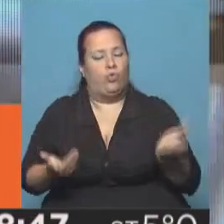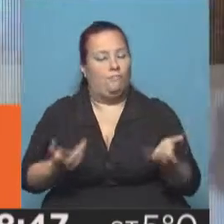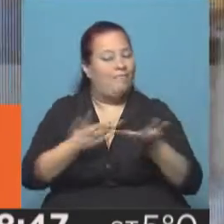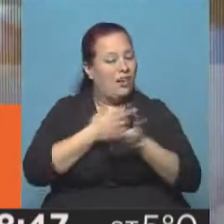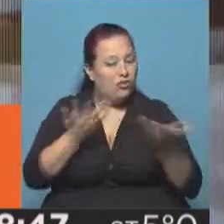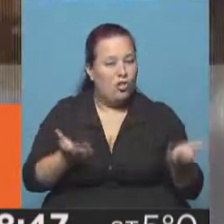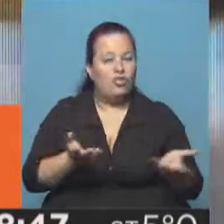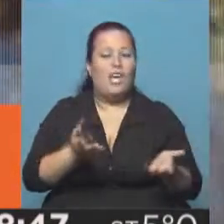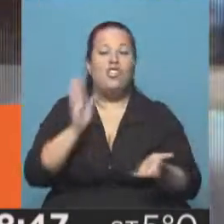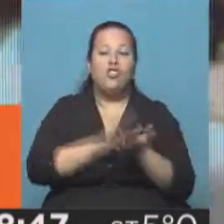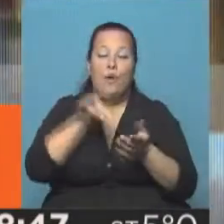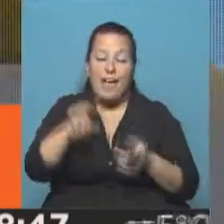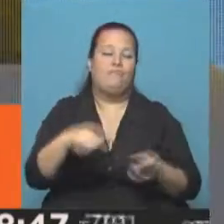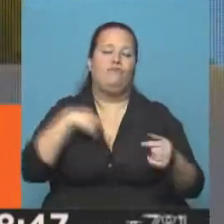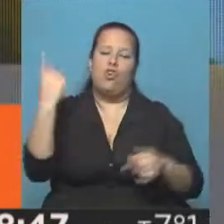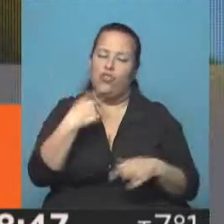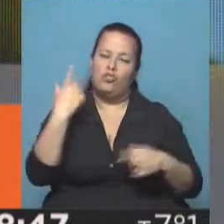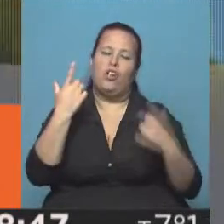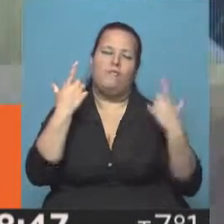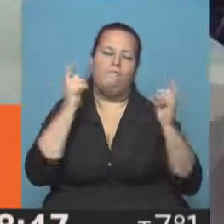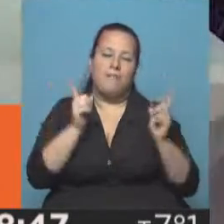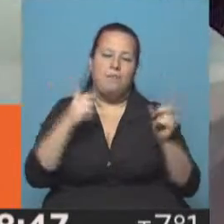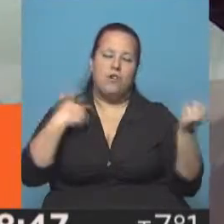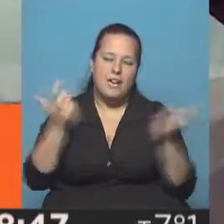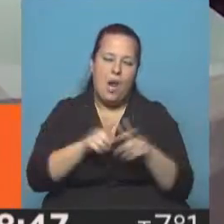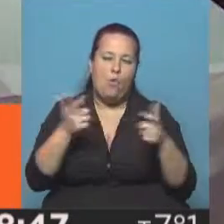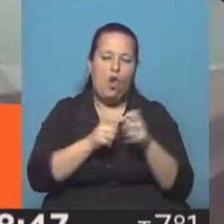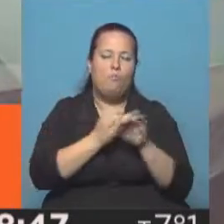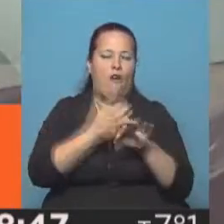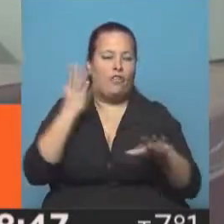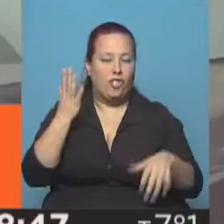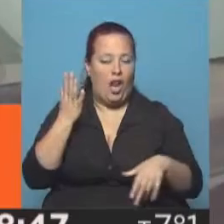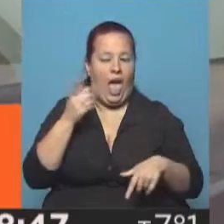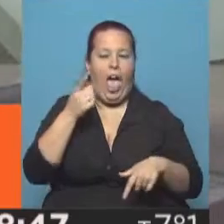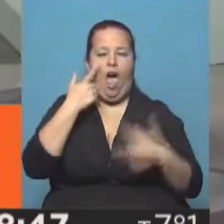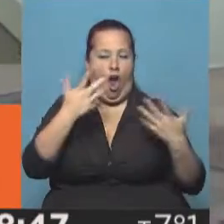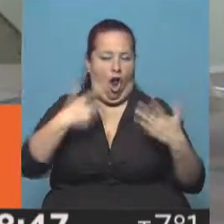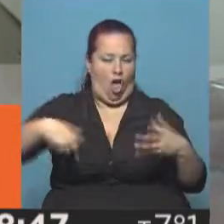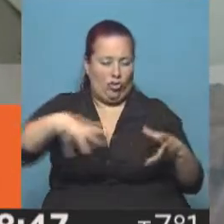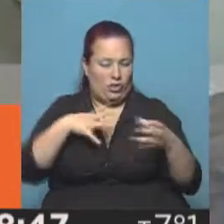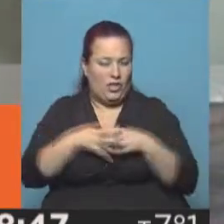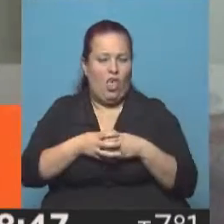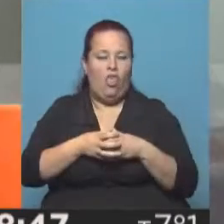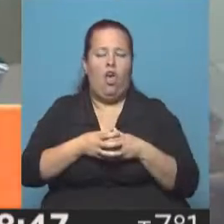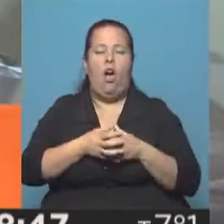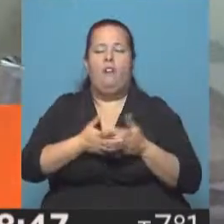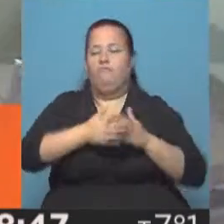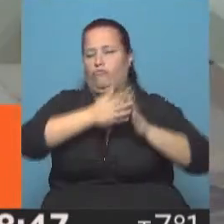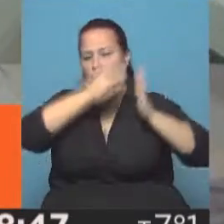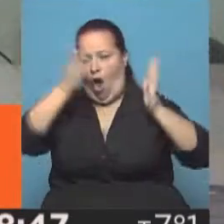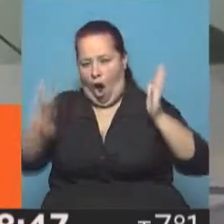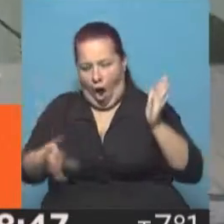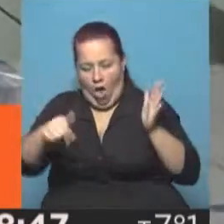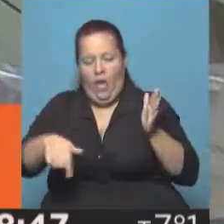entonces frente a esto nosotros venimos reuniéndonos con especialistas conocidos nuestros durante todo este tiempo